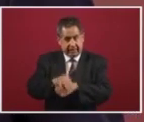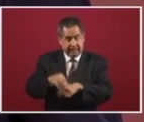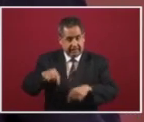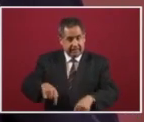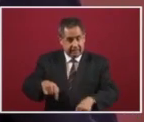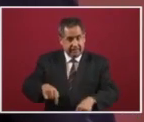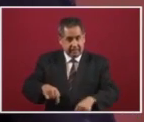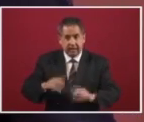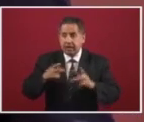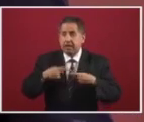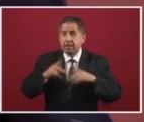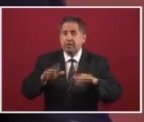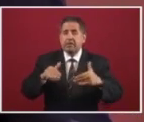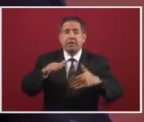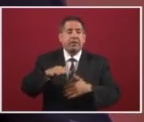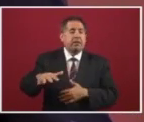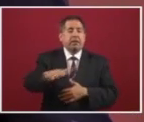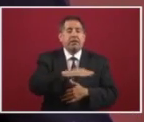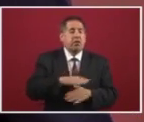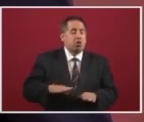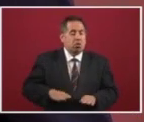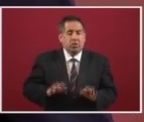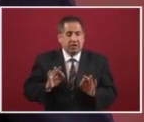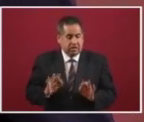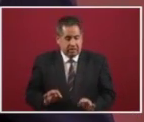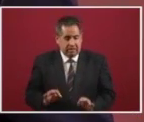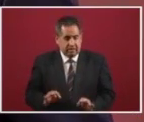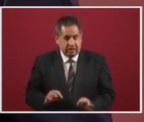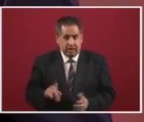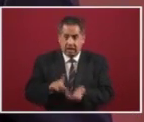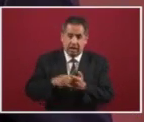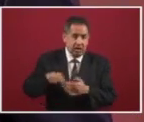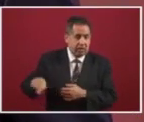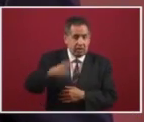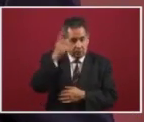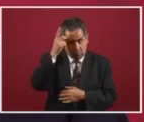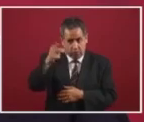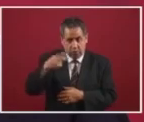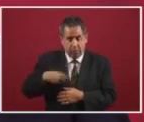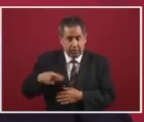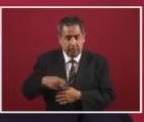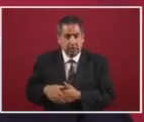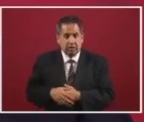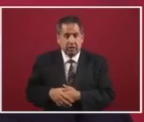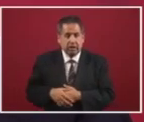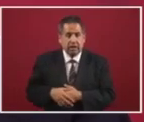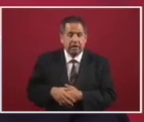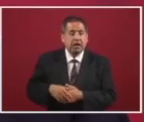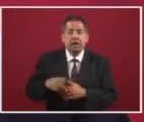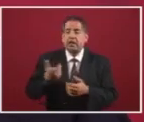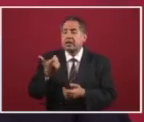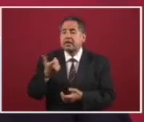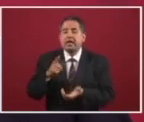el interés general, los bienes del pueblo, la hacienda pública.